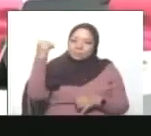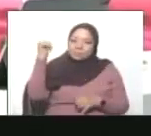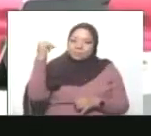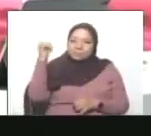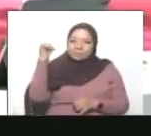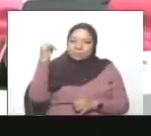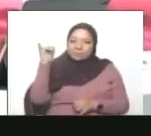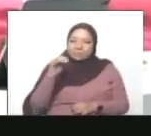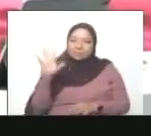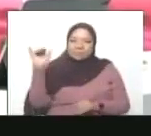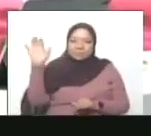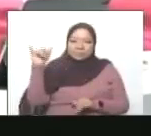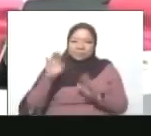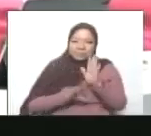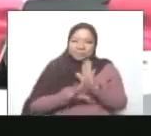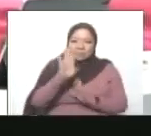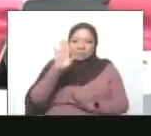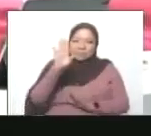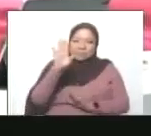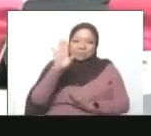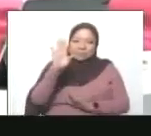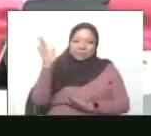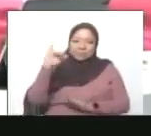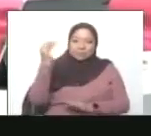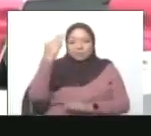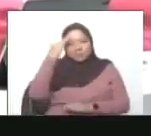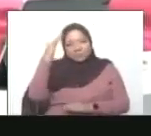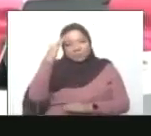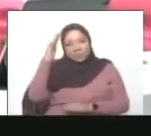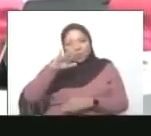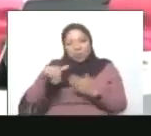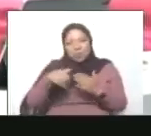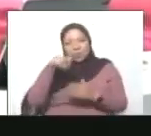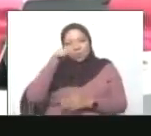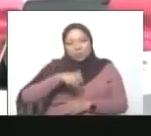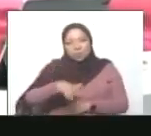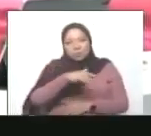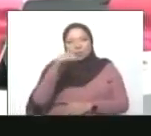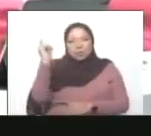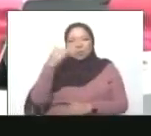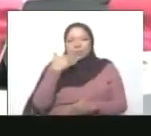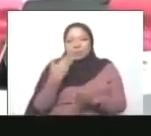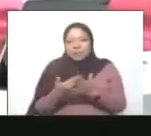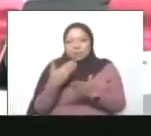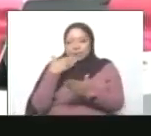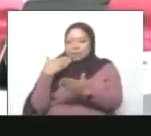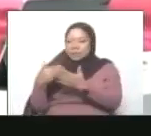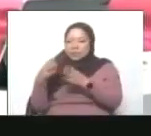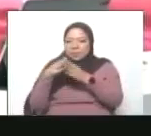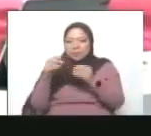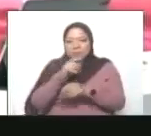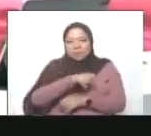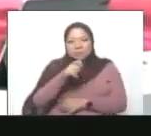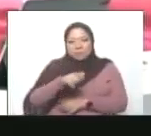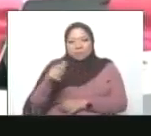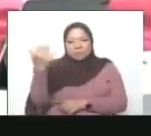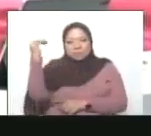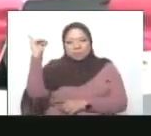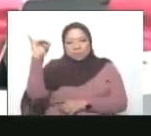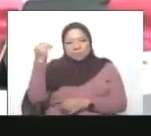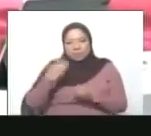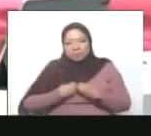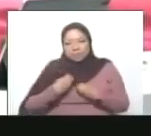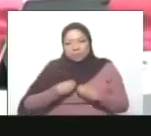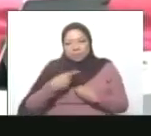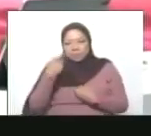uyuyuy, avanzando Yaracuy. Mi saludo a Yaracuy, Julio César, muchas gracias. Compañeros, compañeras del Yaracuy, no